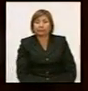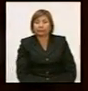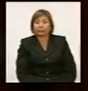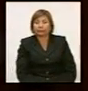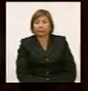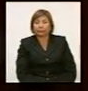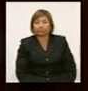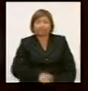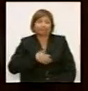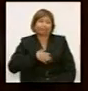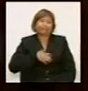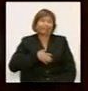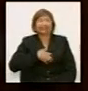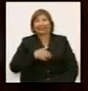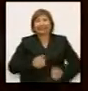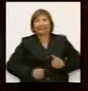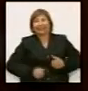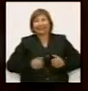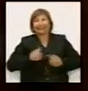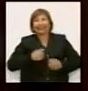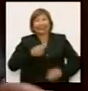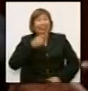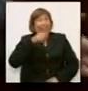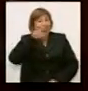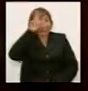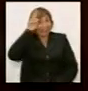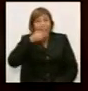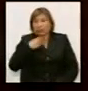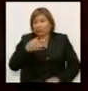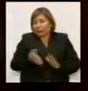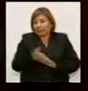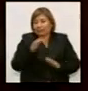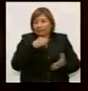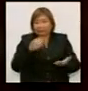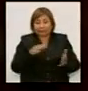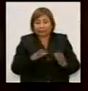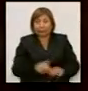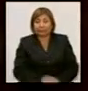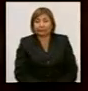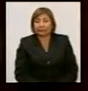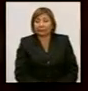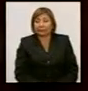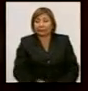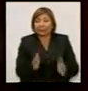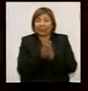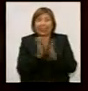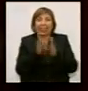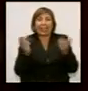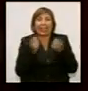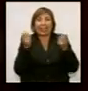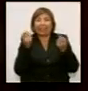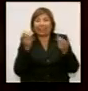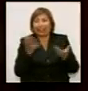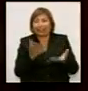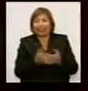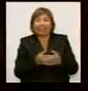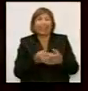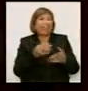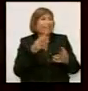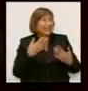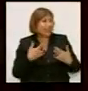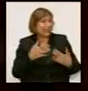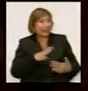Amargarle la vida al inca que seguía y alabar las